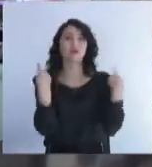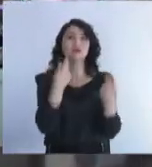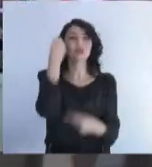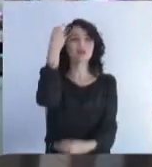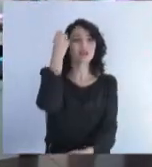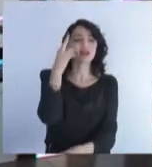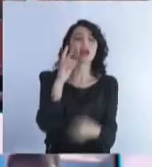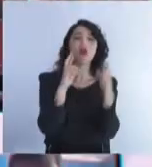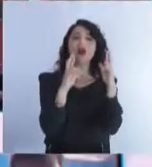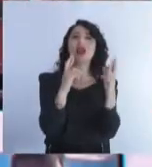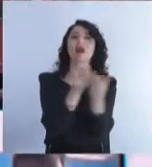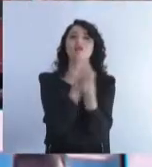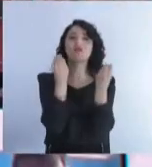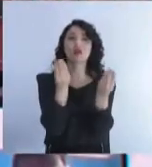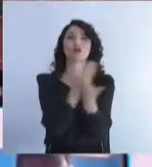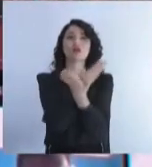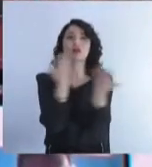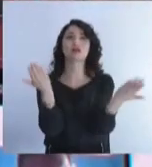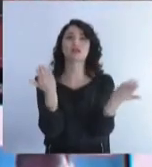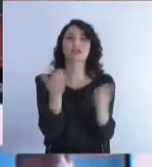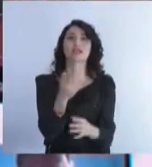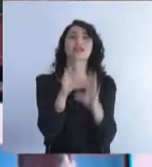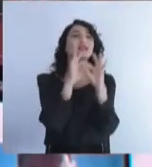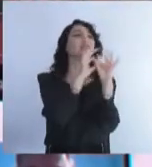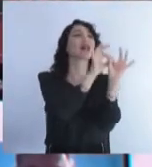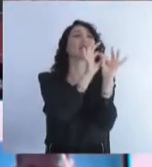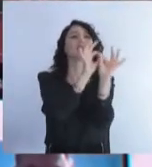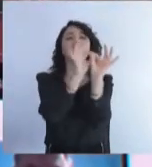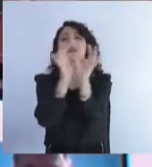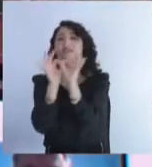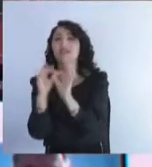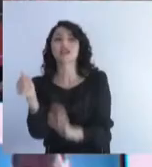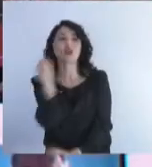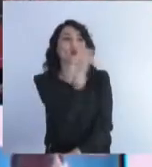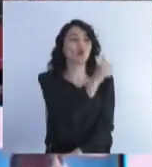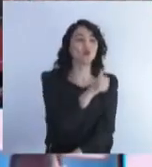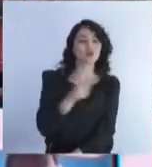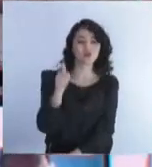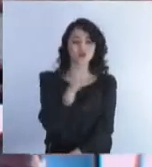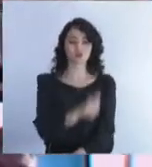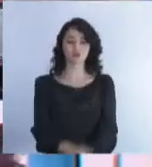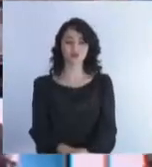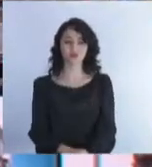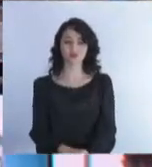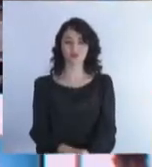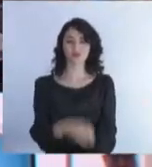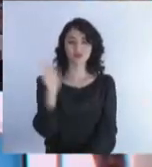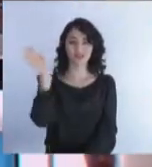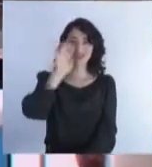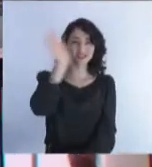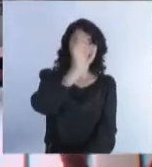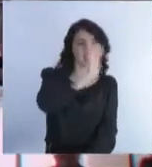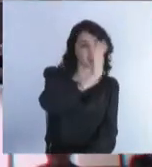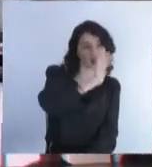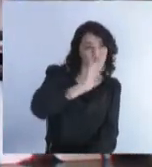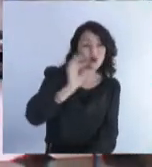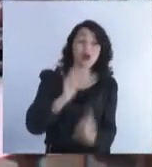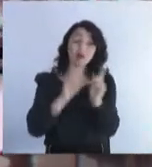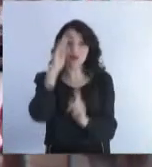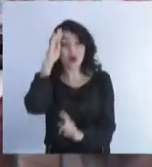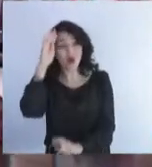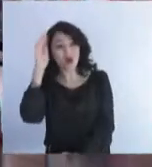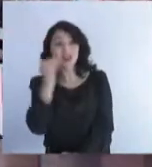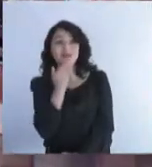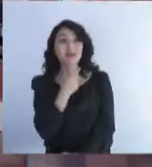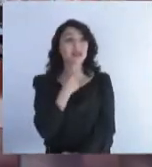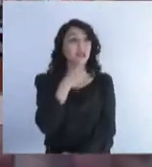sido bueno para ustedes. Les quiero decir gracias a todos. Chao, chao u hola a los que quieran saludar.